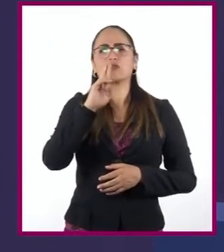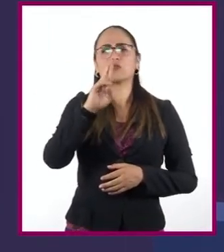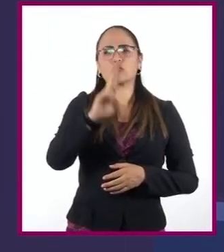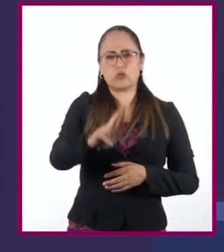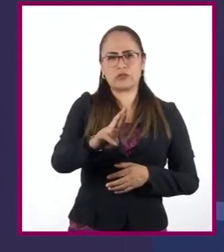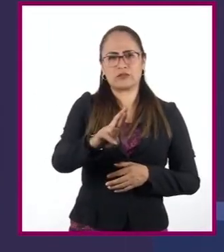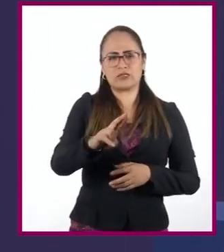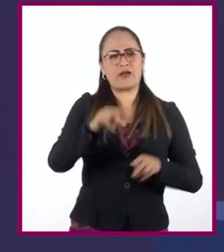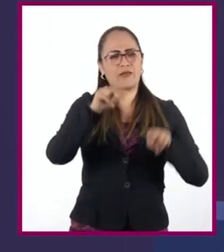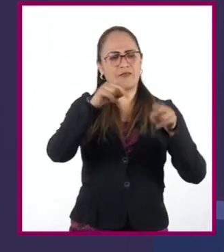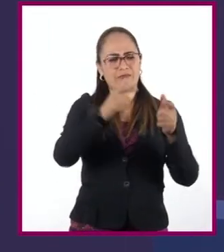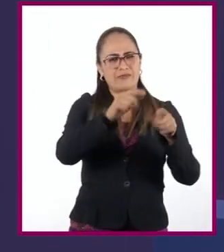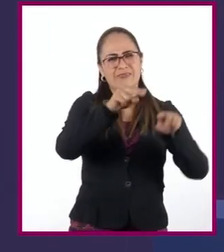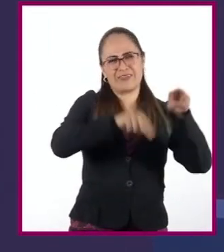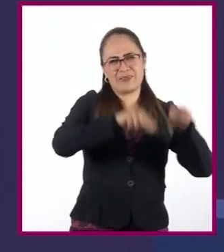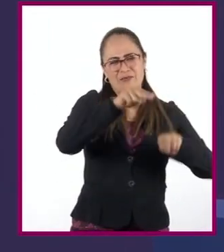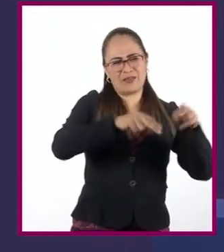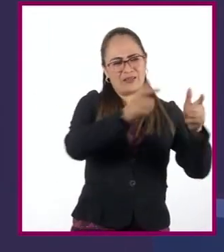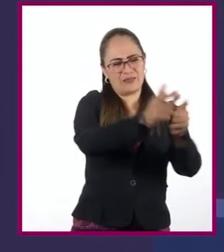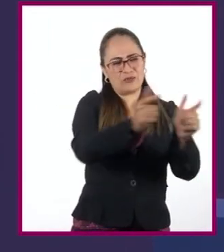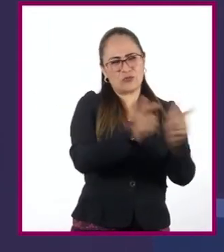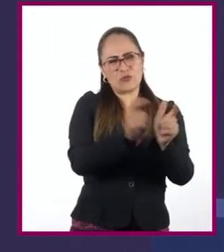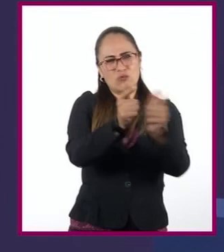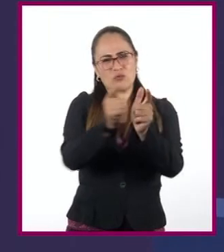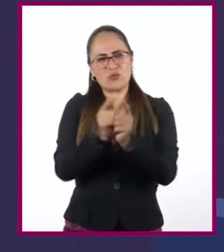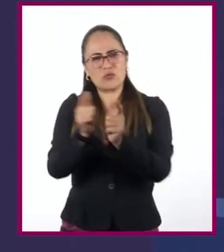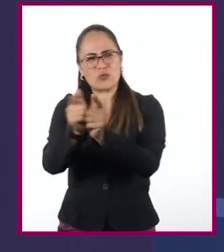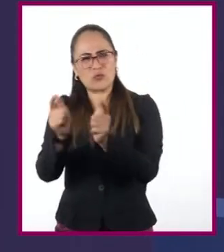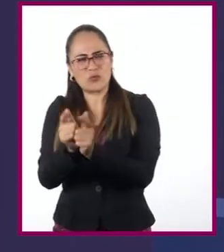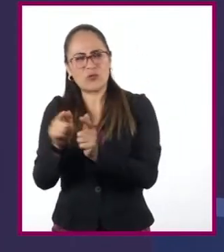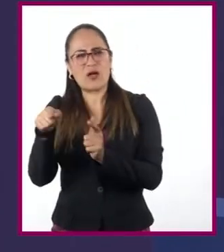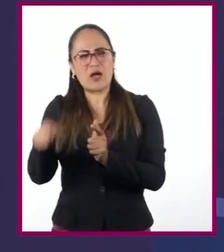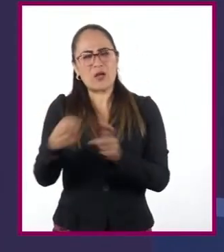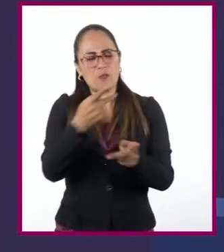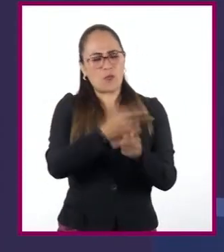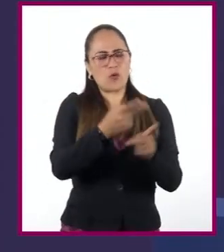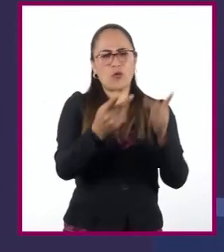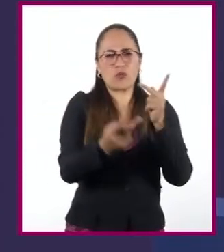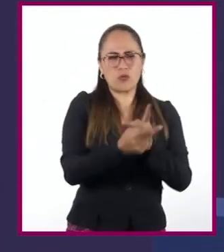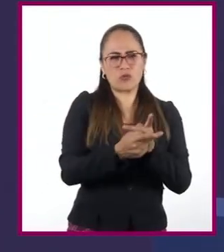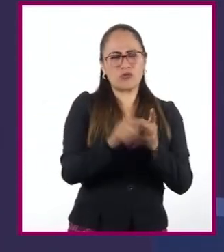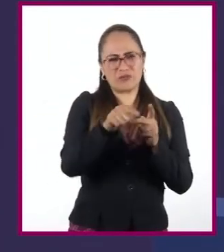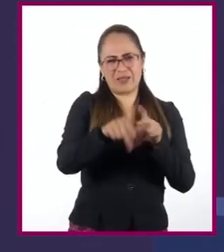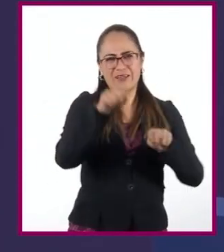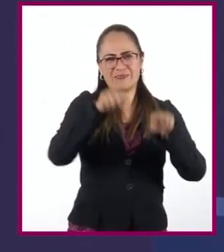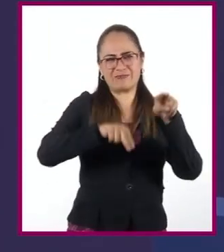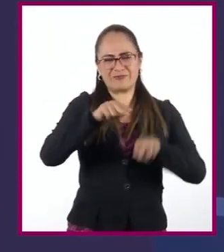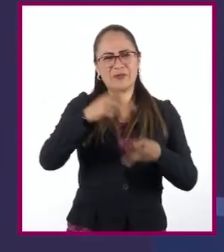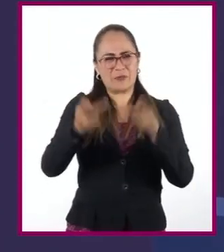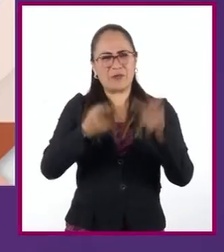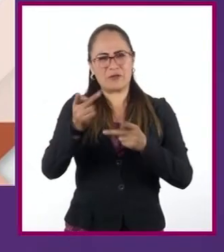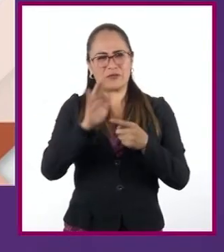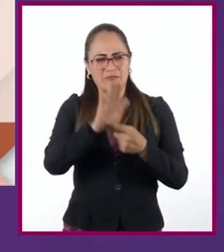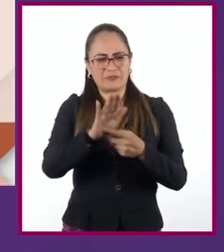con las categorías establecidas para clasificar los productos, como aparecen en la encuesta. Por